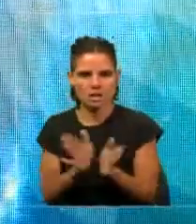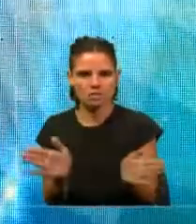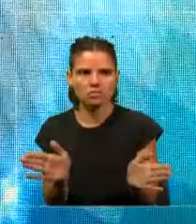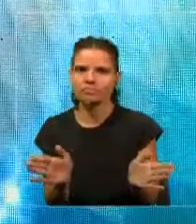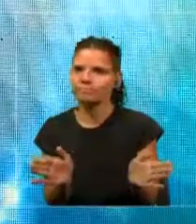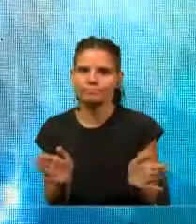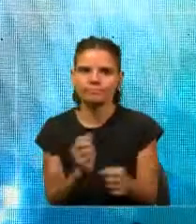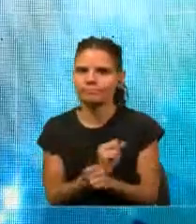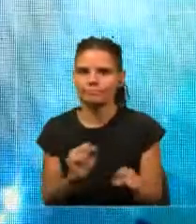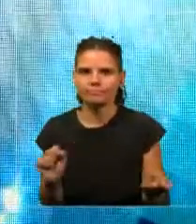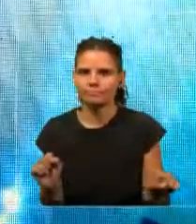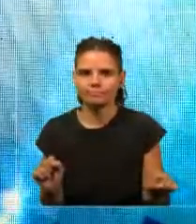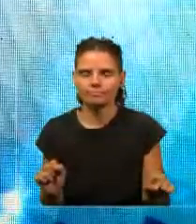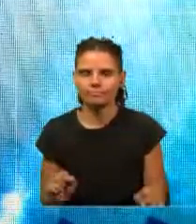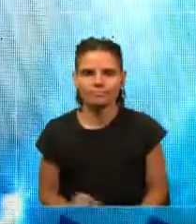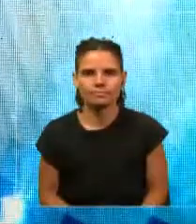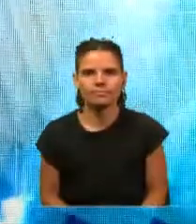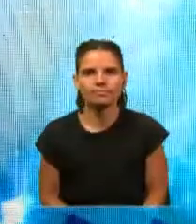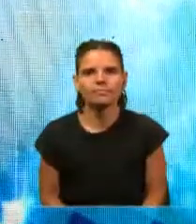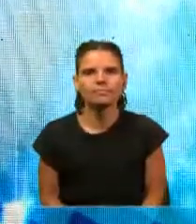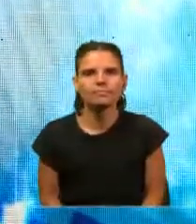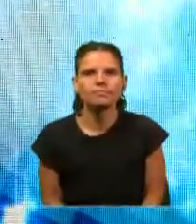Principalmente